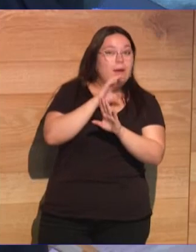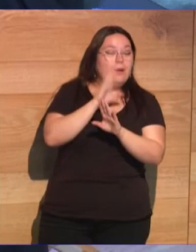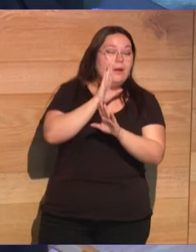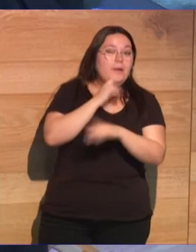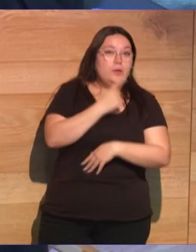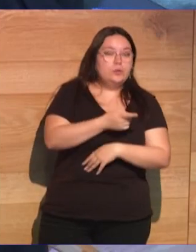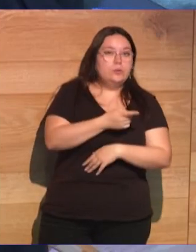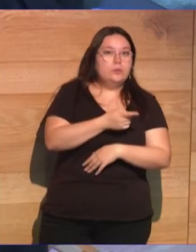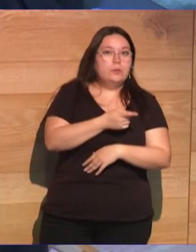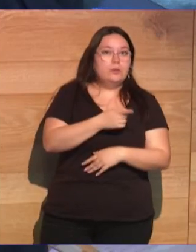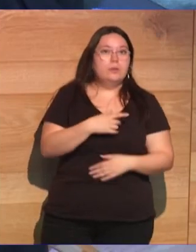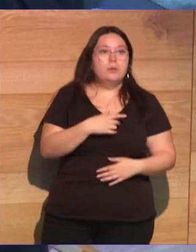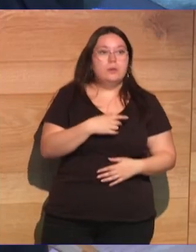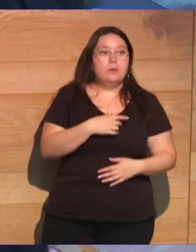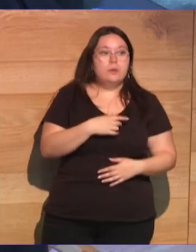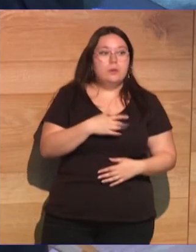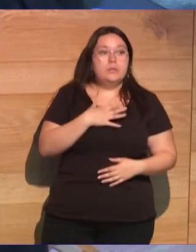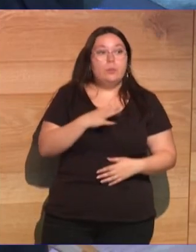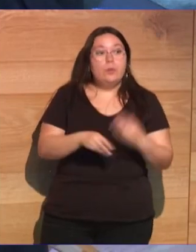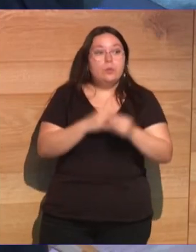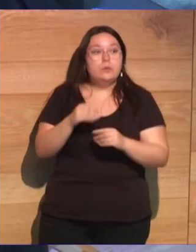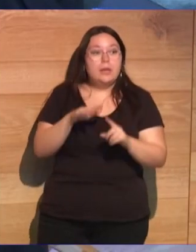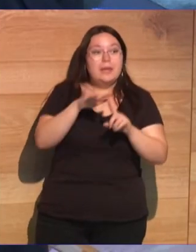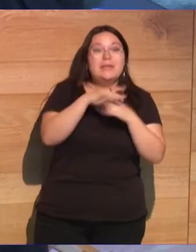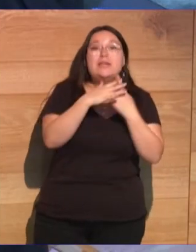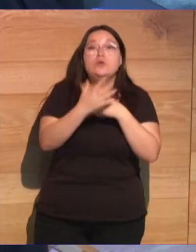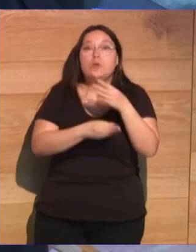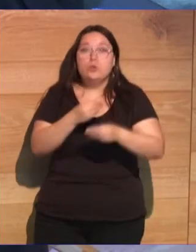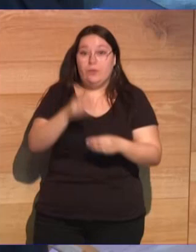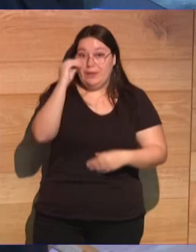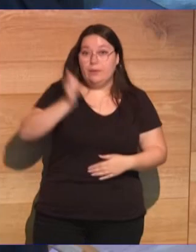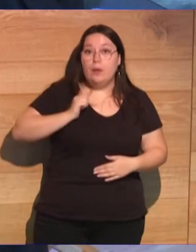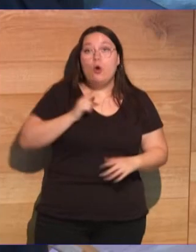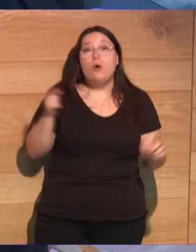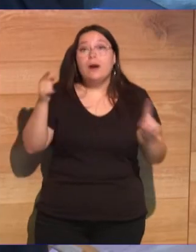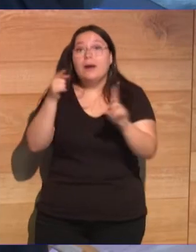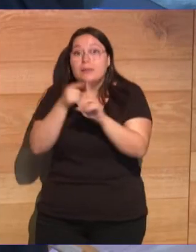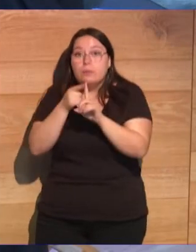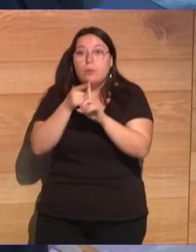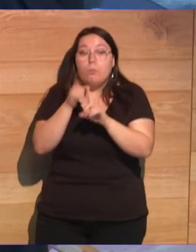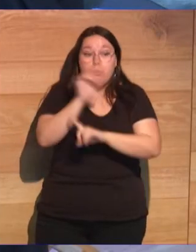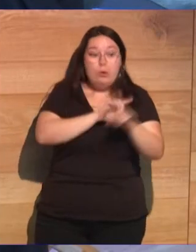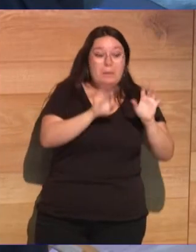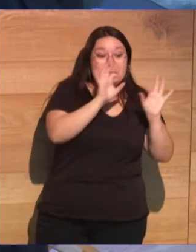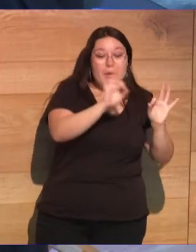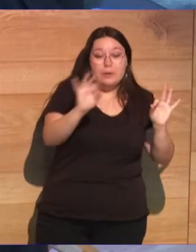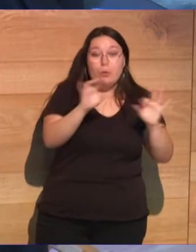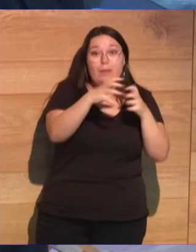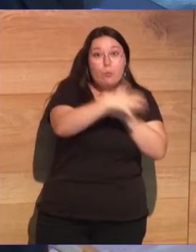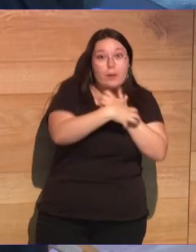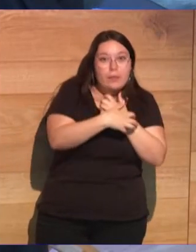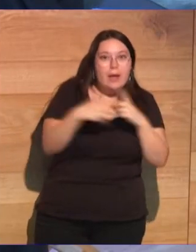que podemos usar lo que se llaman casos de uso de inteligencia artificial para erradicar ya problemas particulares de